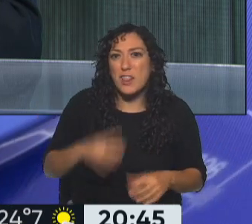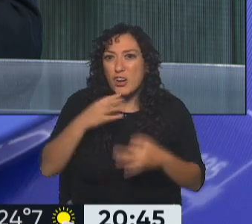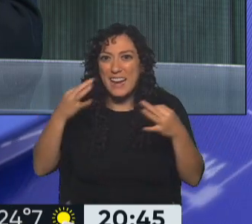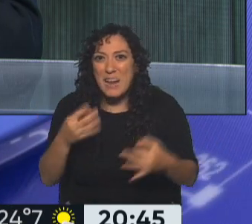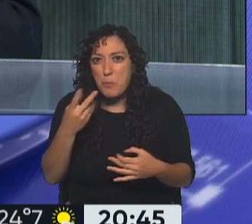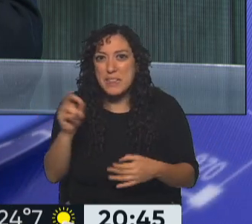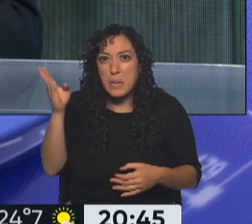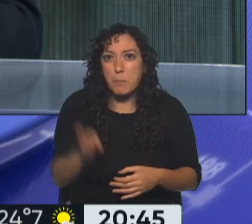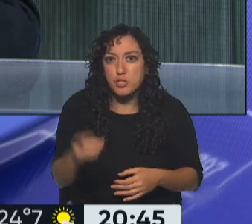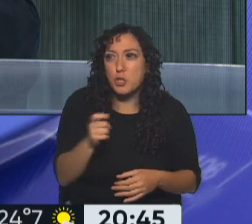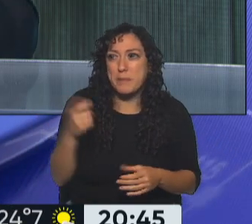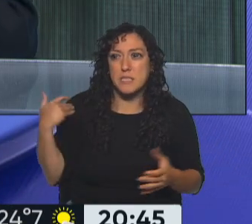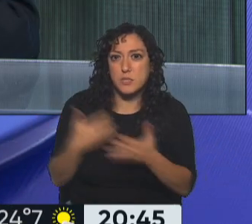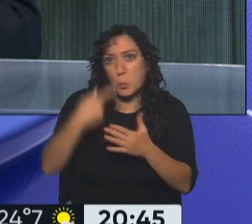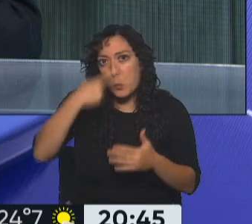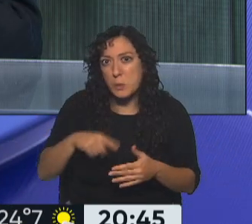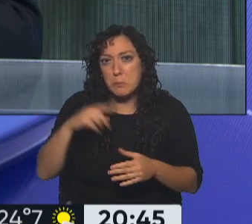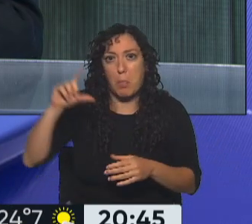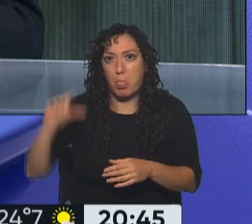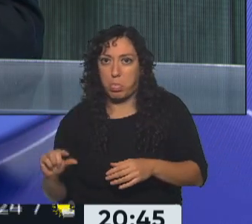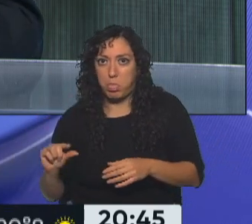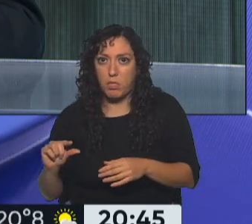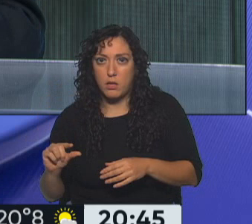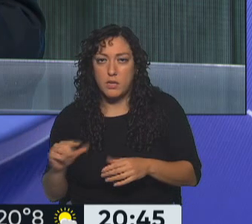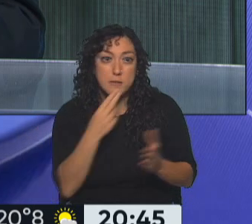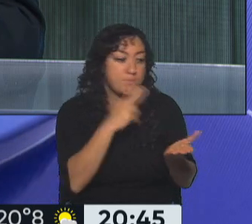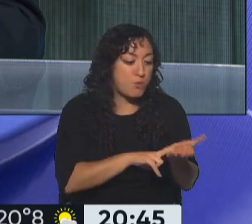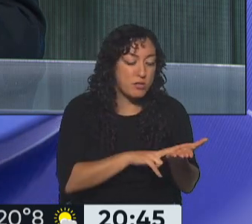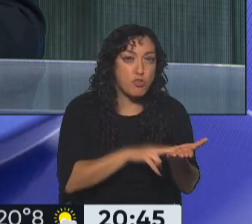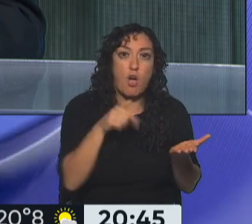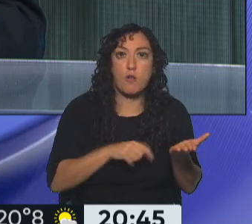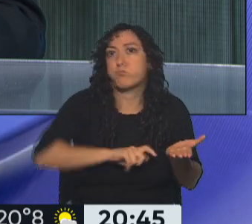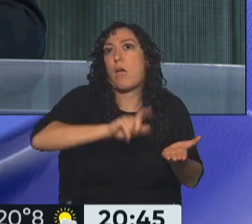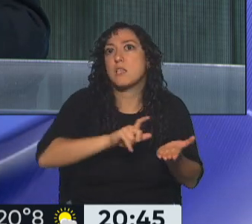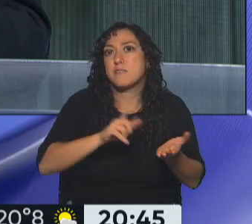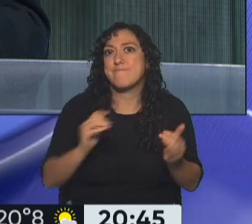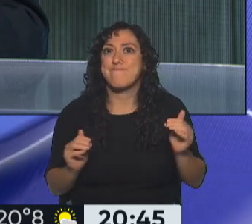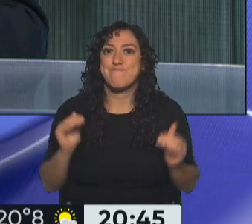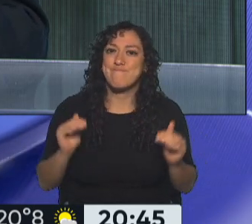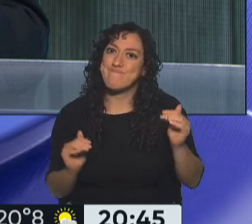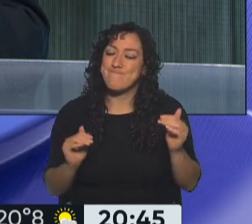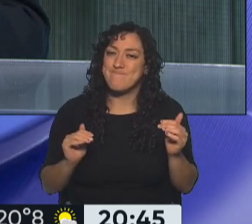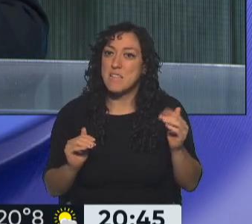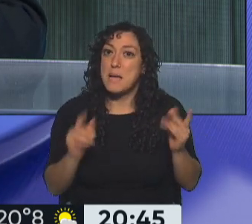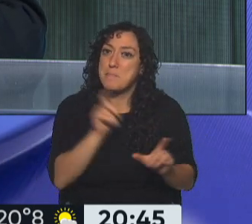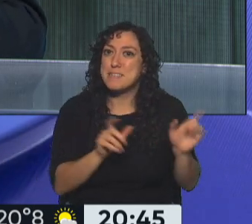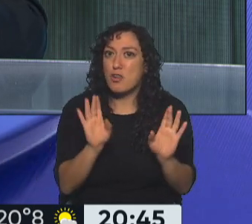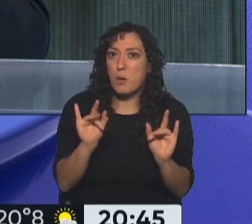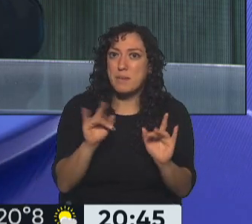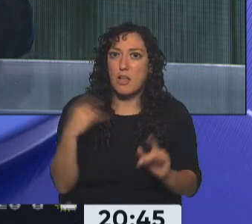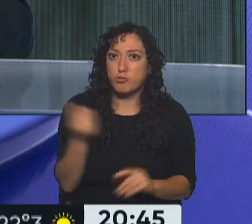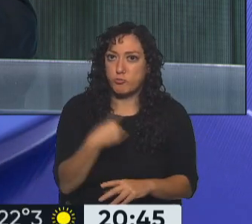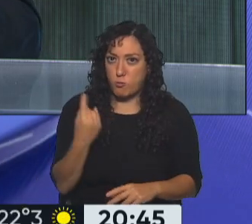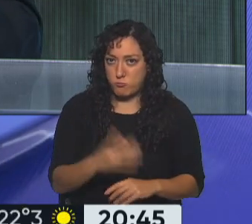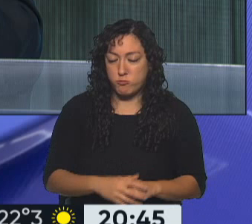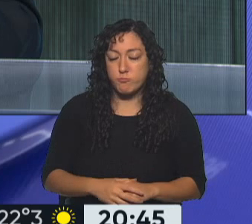20% en los últimos meses, con boletas que están llegando y eso se hace complicado por supuesto, para los bolsillos de todos. Pero al